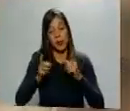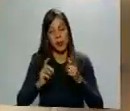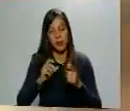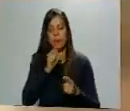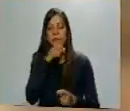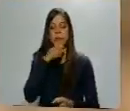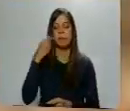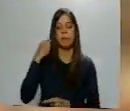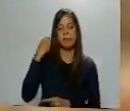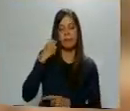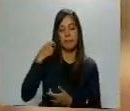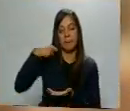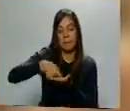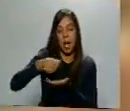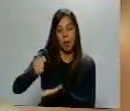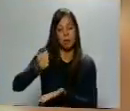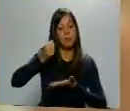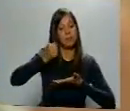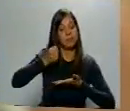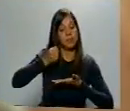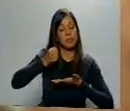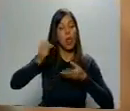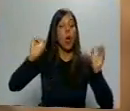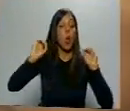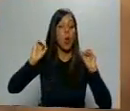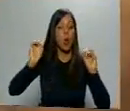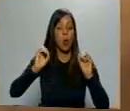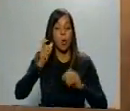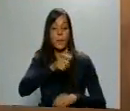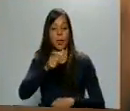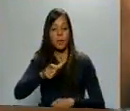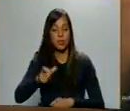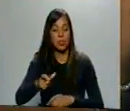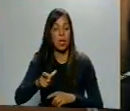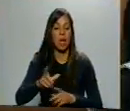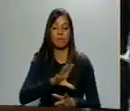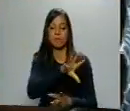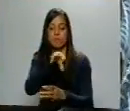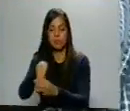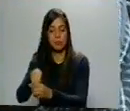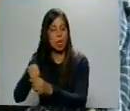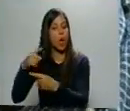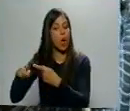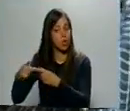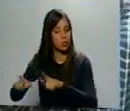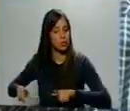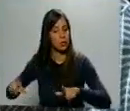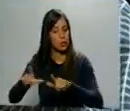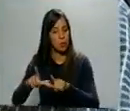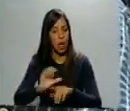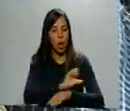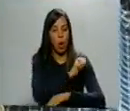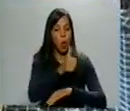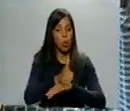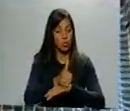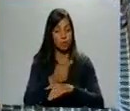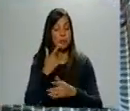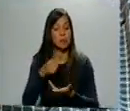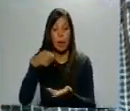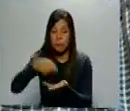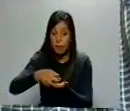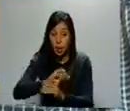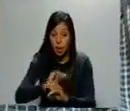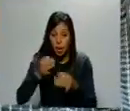jubilar. Habrá seguramente algunos otros que haya que ubicar en otros espacios. Será la junta liquidadora la que